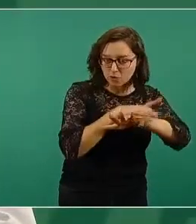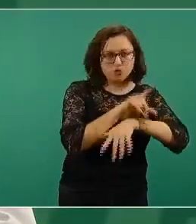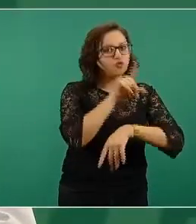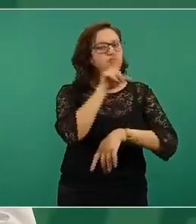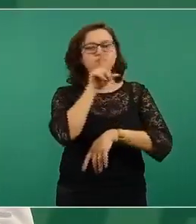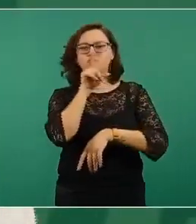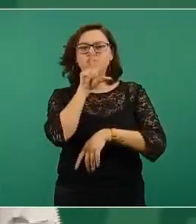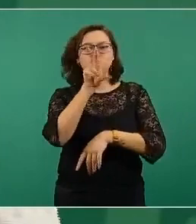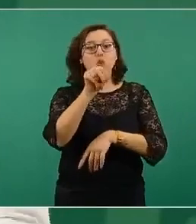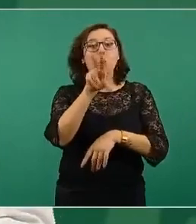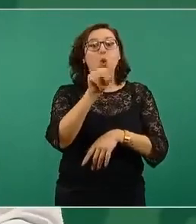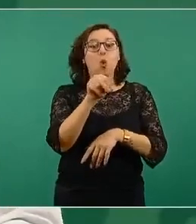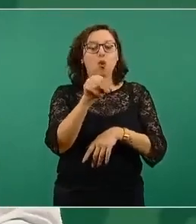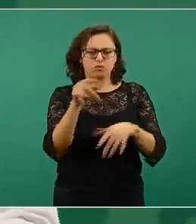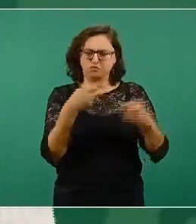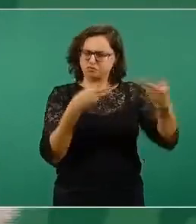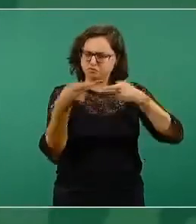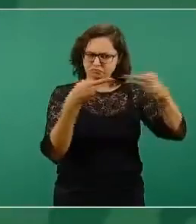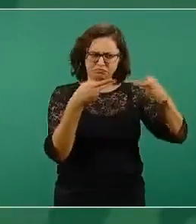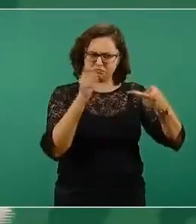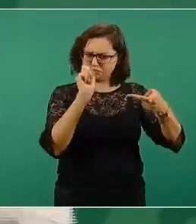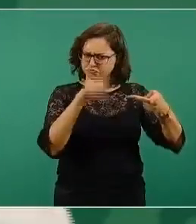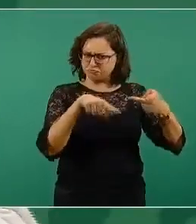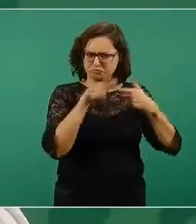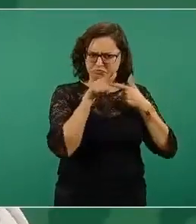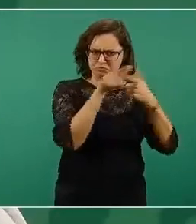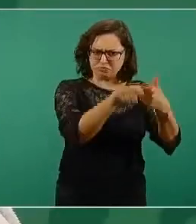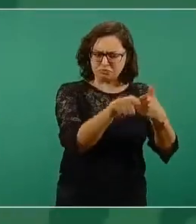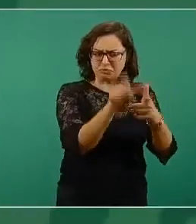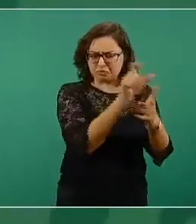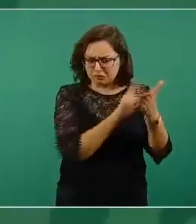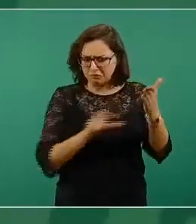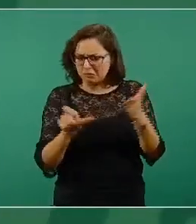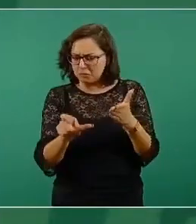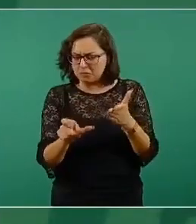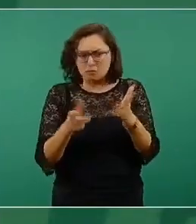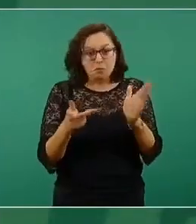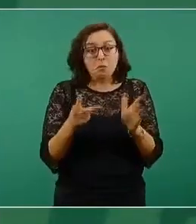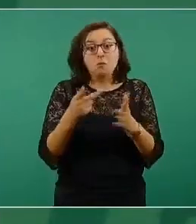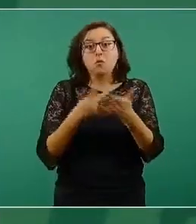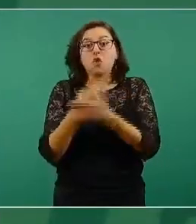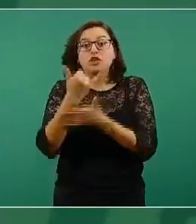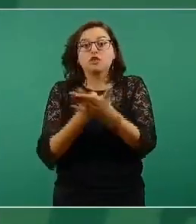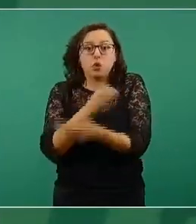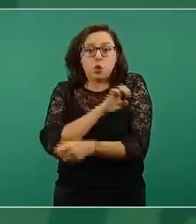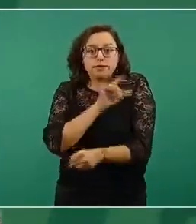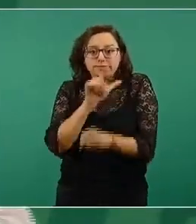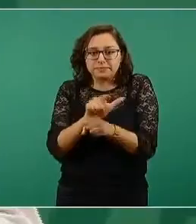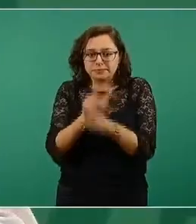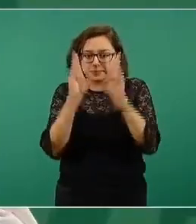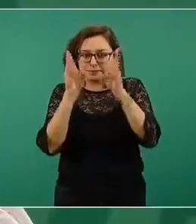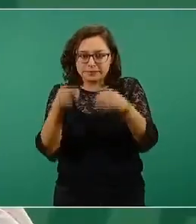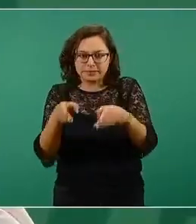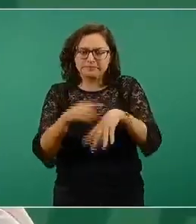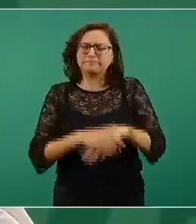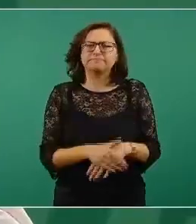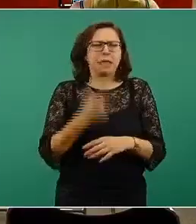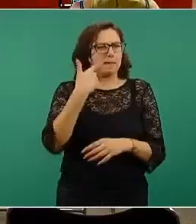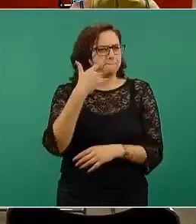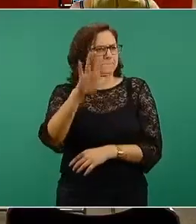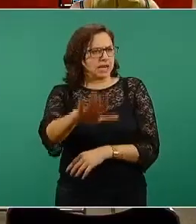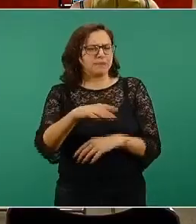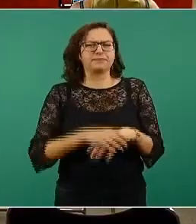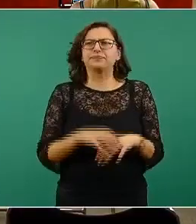estrategia. En el mundo civil y en el mundo de la comunicación social, en el periodismo, por ejemplo, están